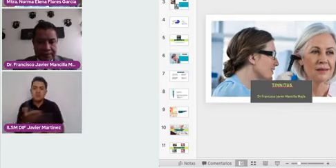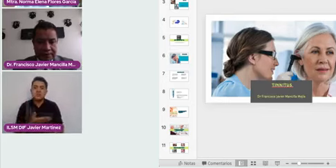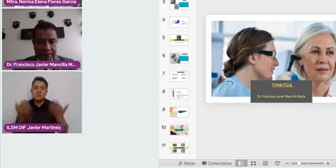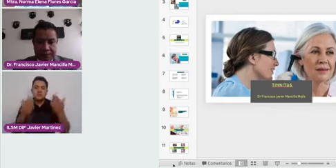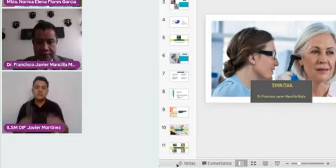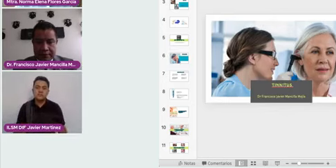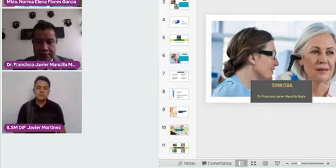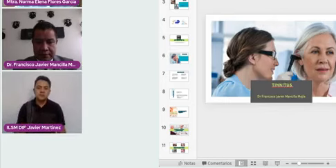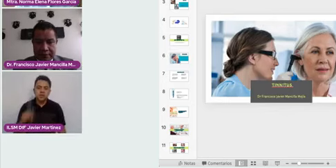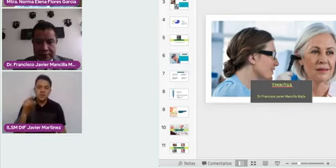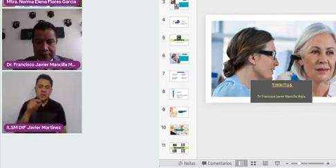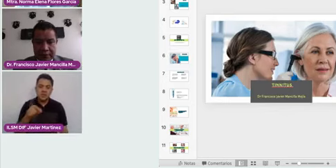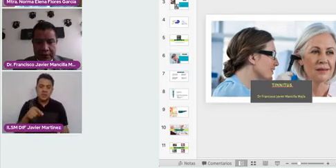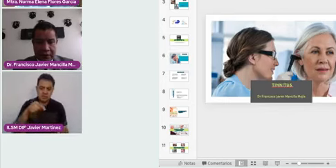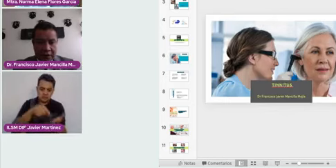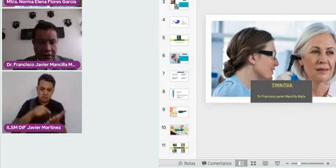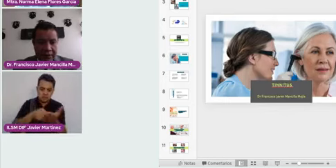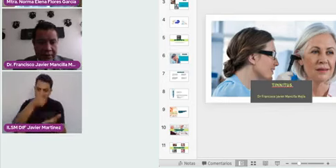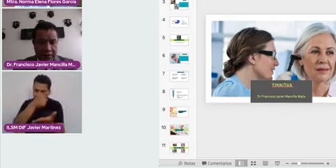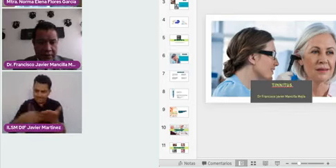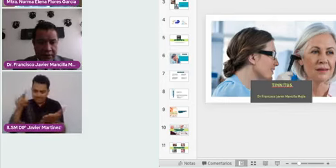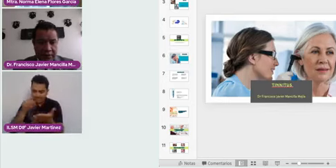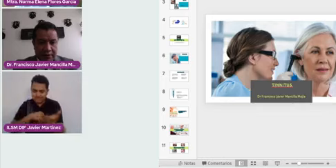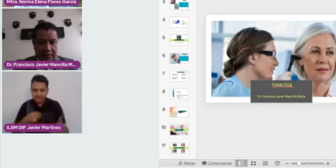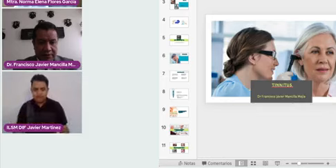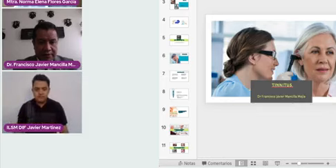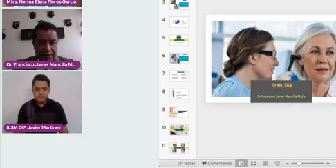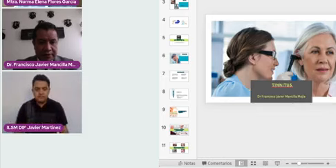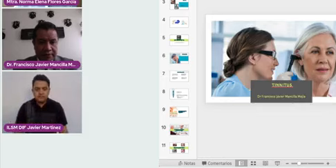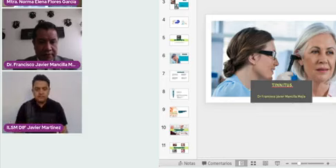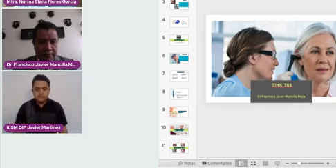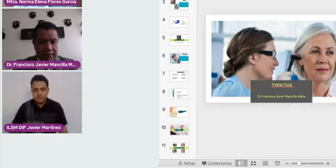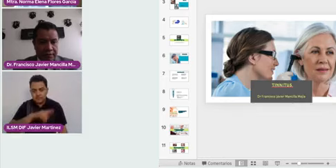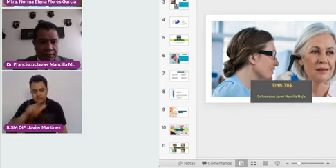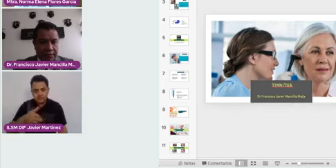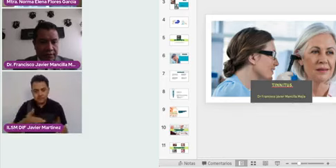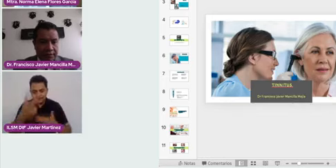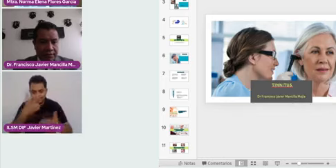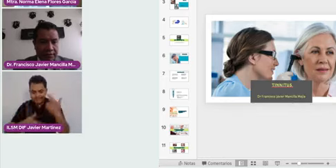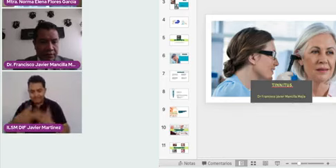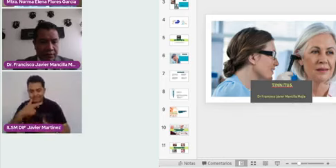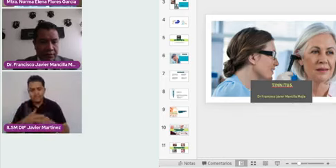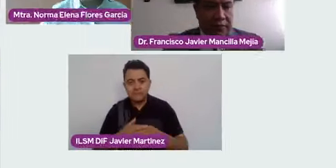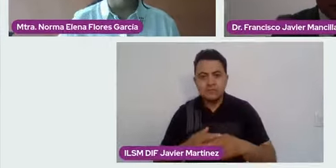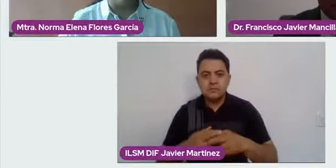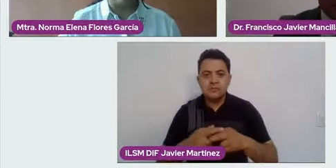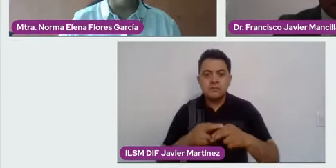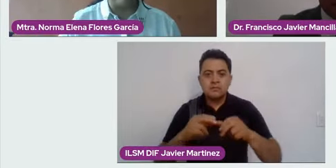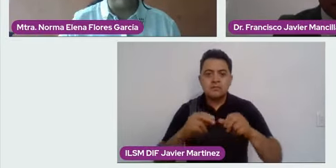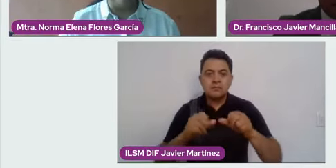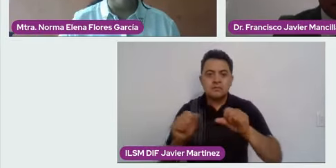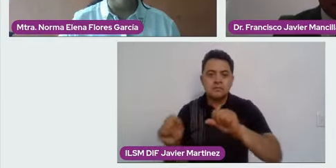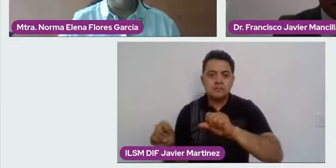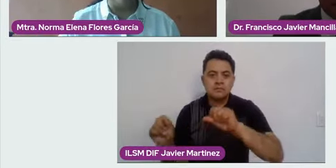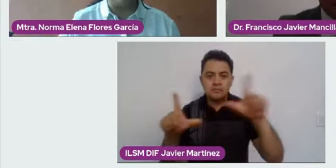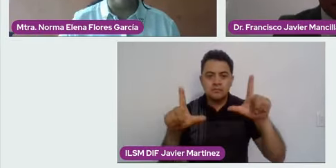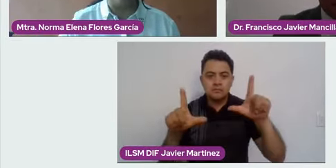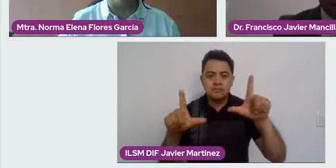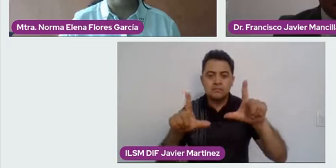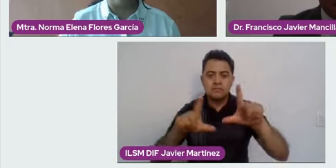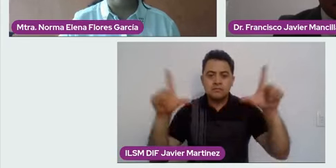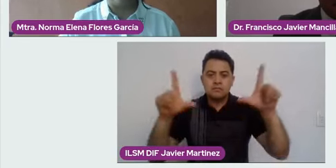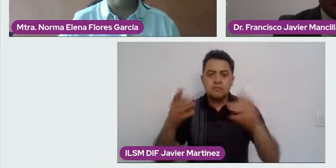eliminamos el botón de compartir, salimos de compartir y regresemos a compartir pantalla para localizar,